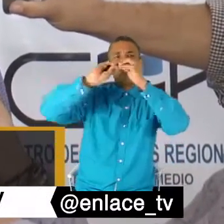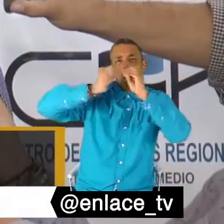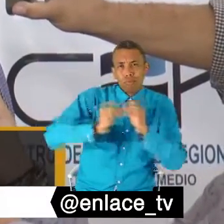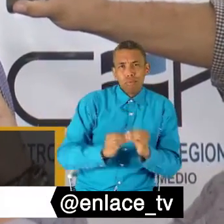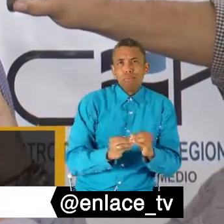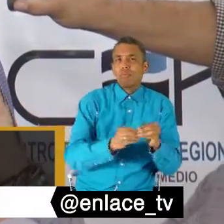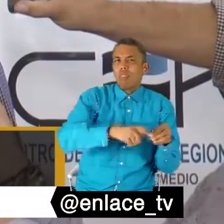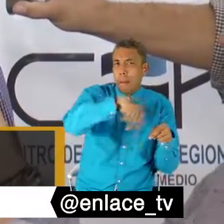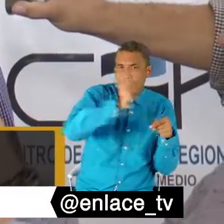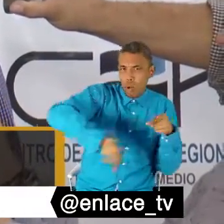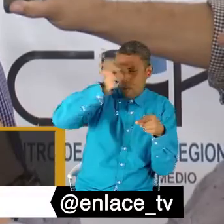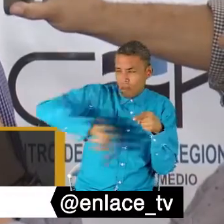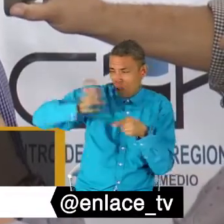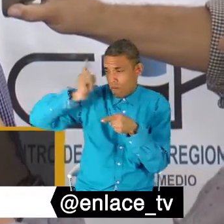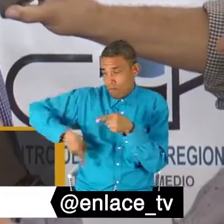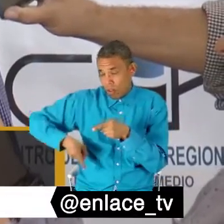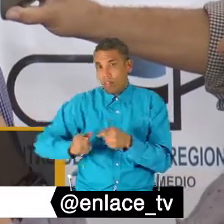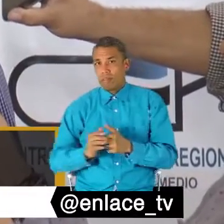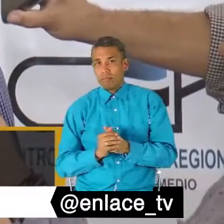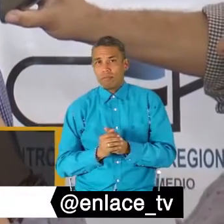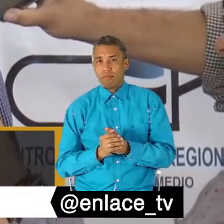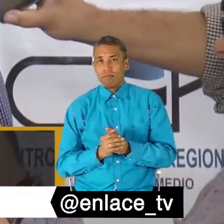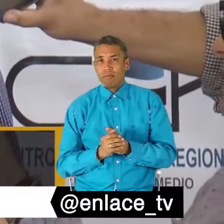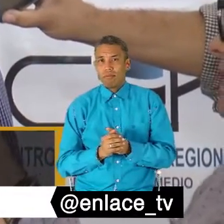y por supuesto eso se ve,